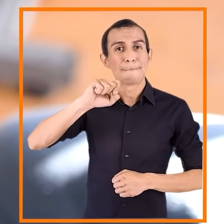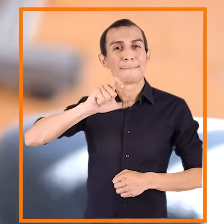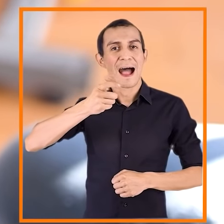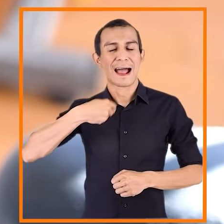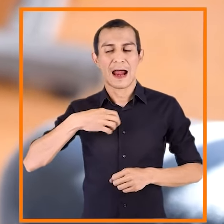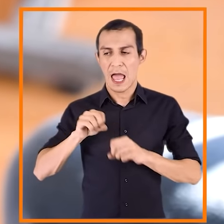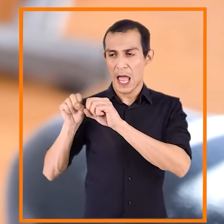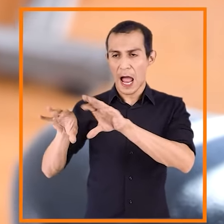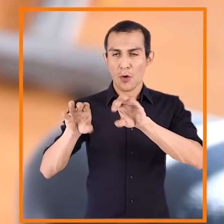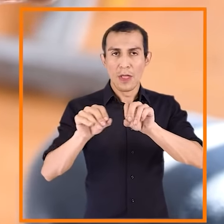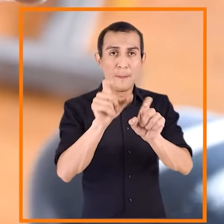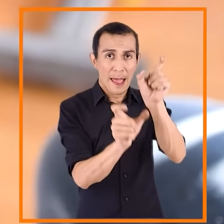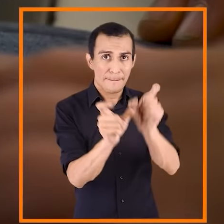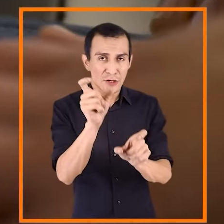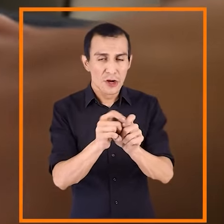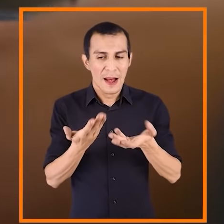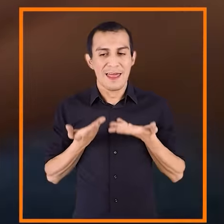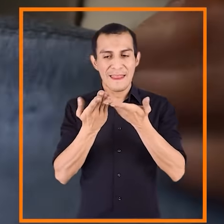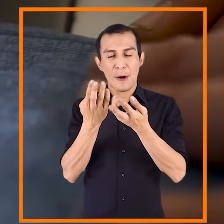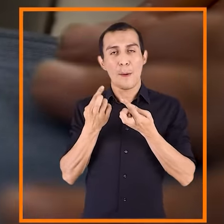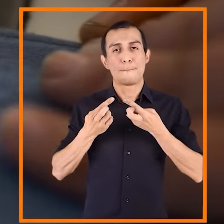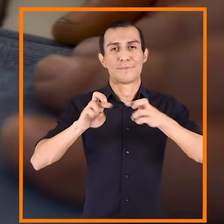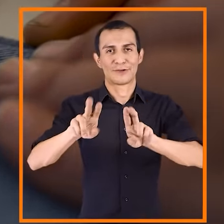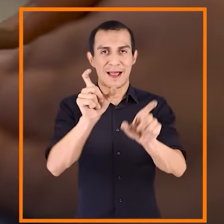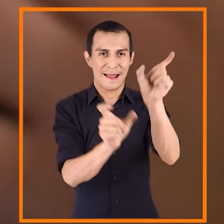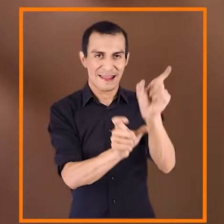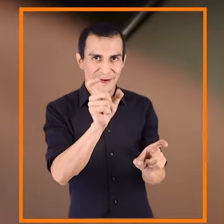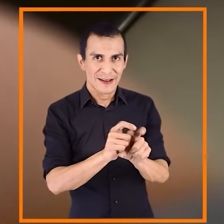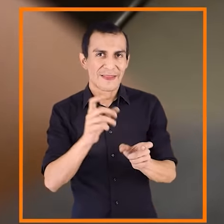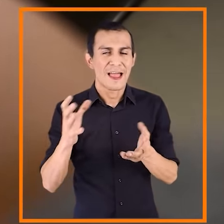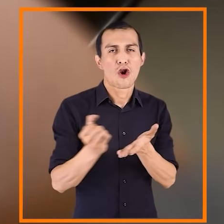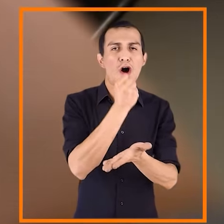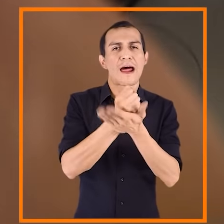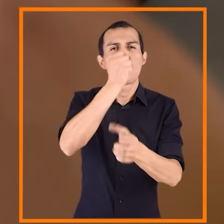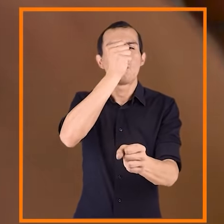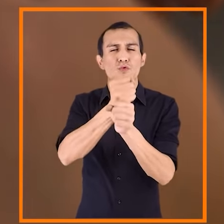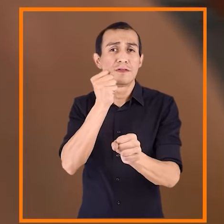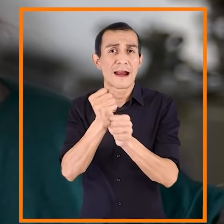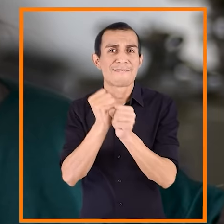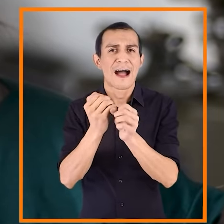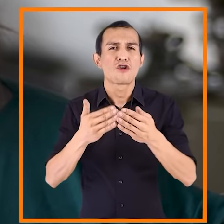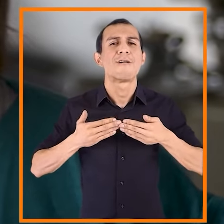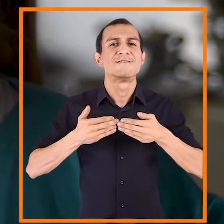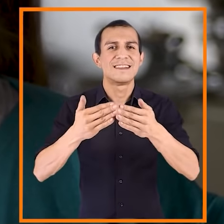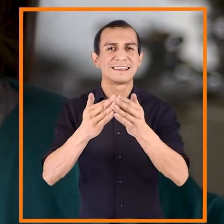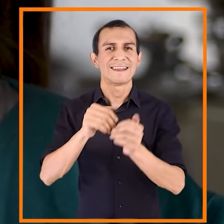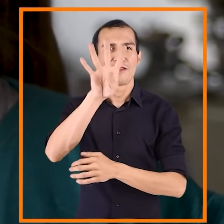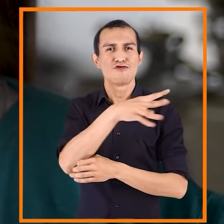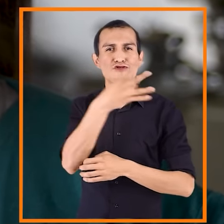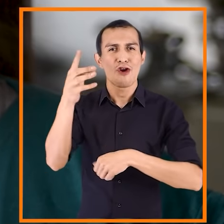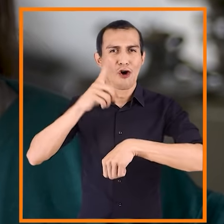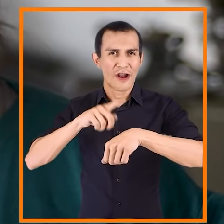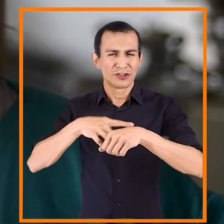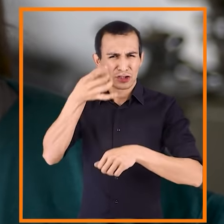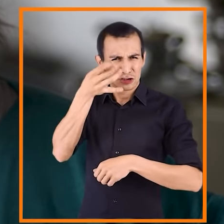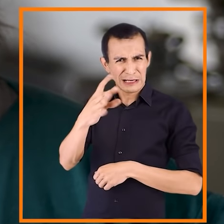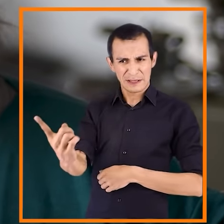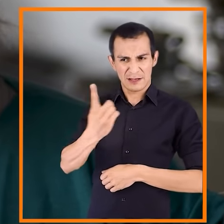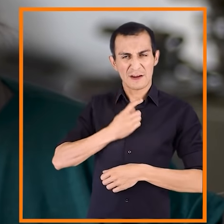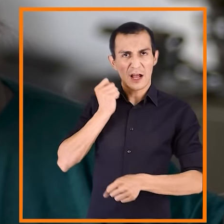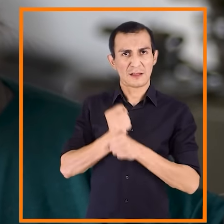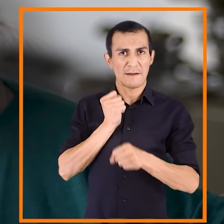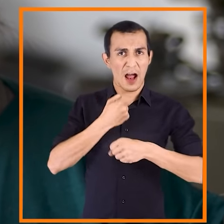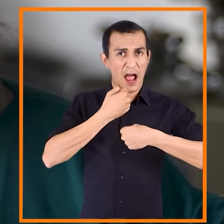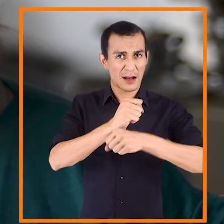en Pagana le enseñamos a la gente o le damos la oportunidad a la gente de poder tener un trabajo con flexibilidad de horario, o sea, no que